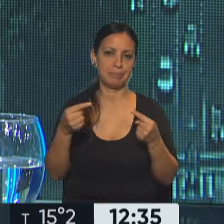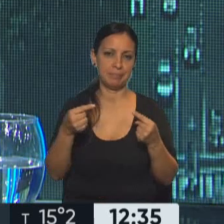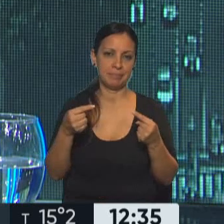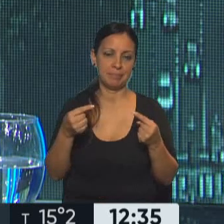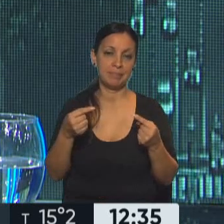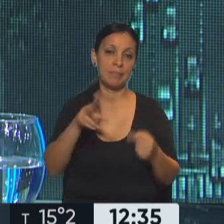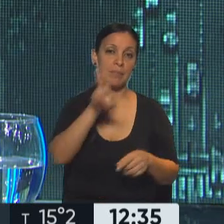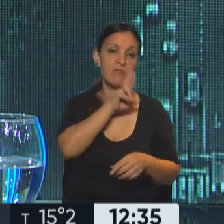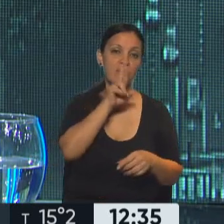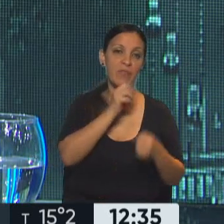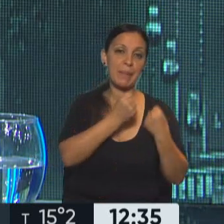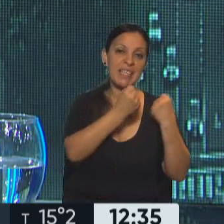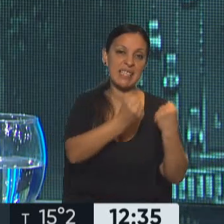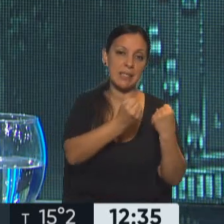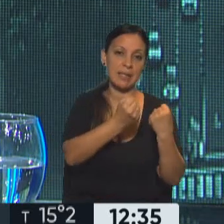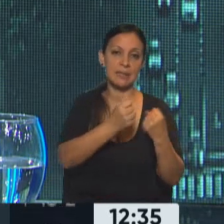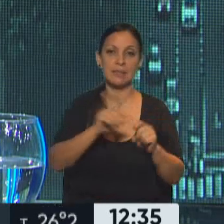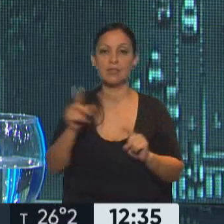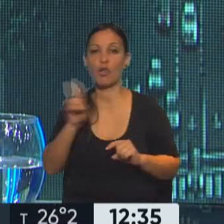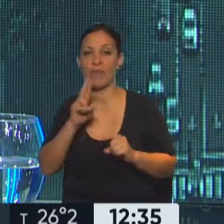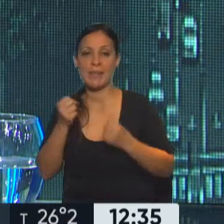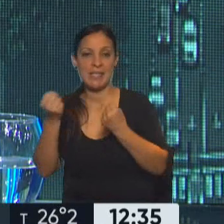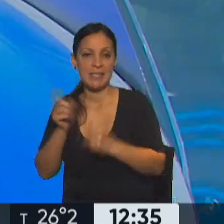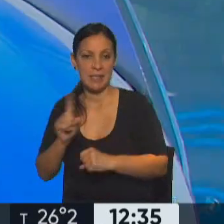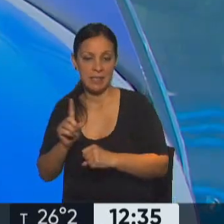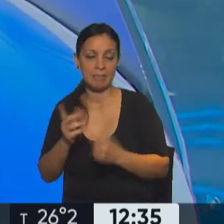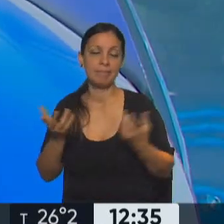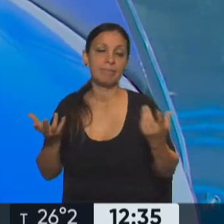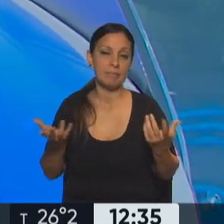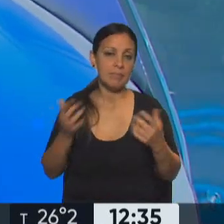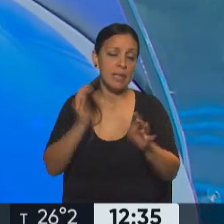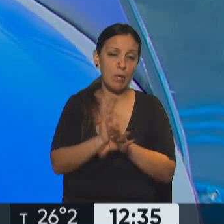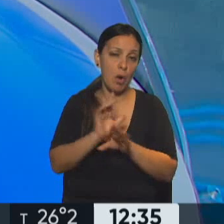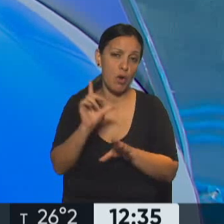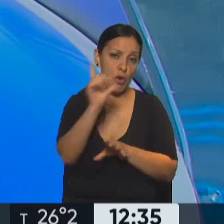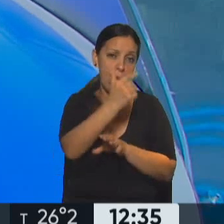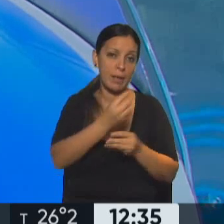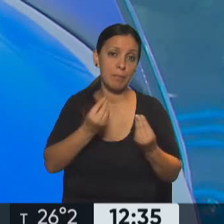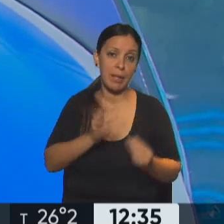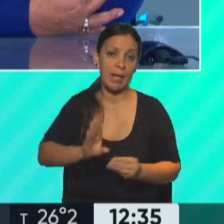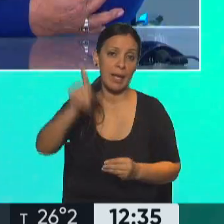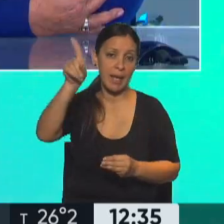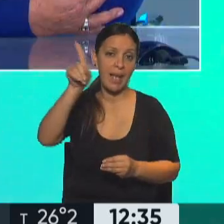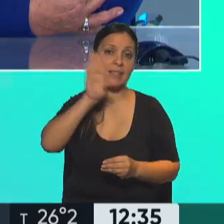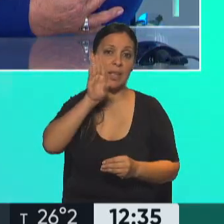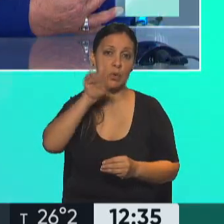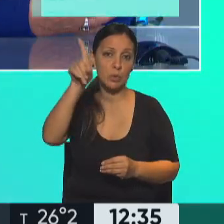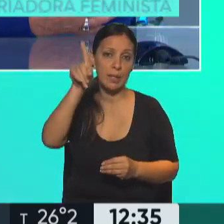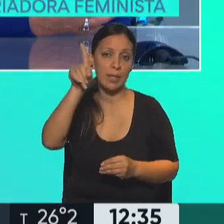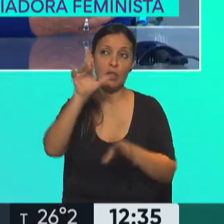las feministas en el mundo entero. Sobre todo que es paradójico, porque es en Estados Unidos donde tenemos una suerte